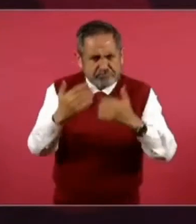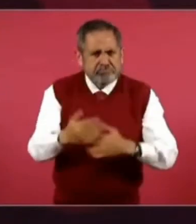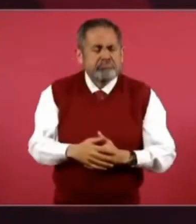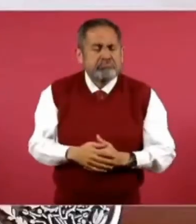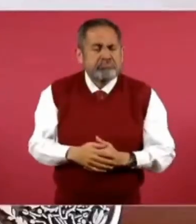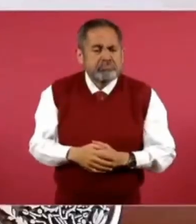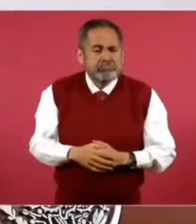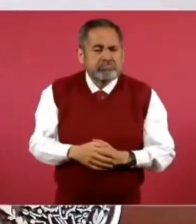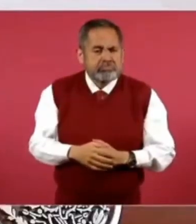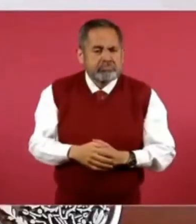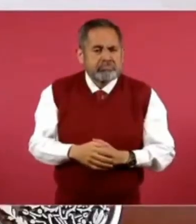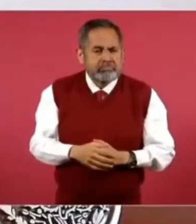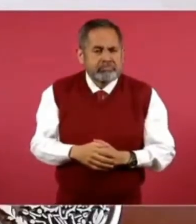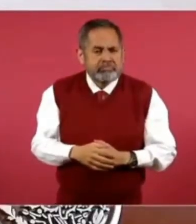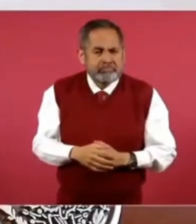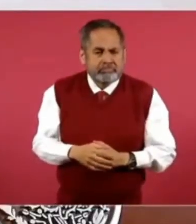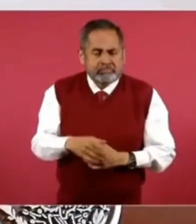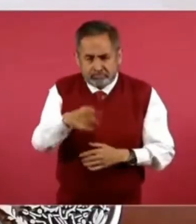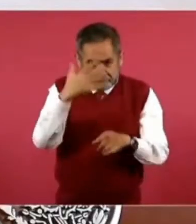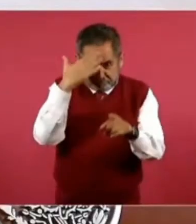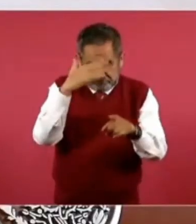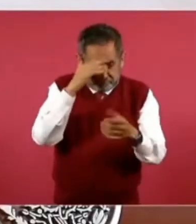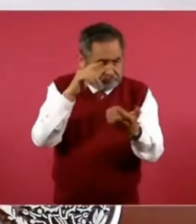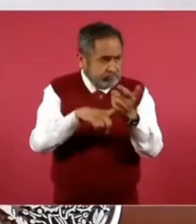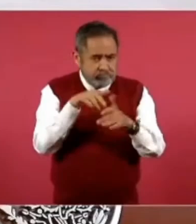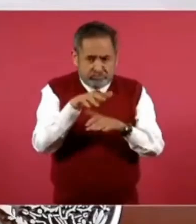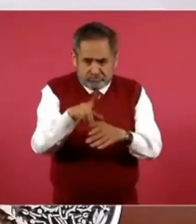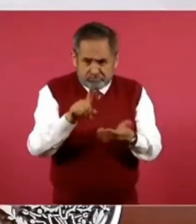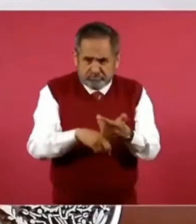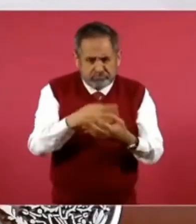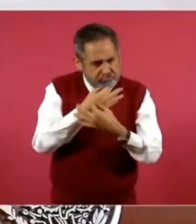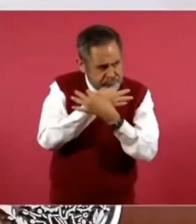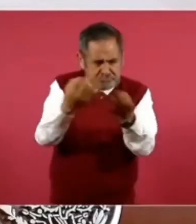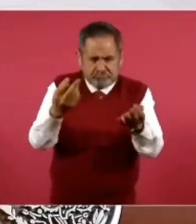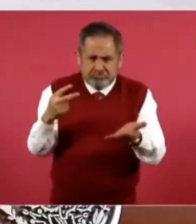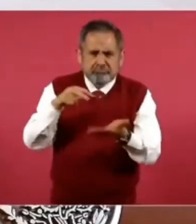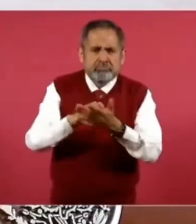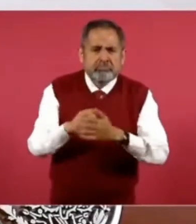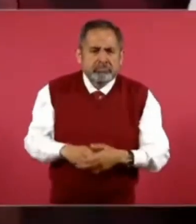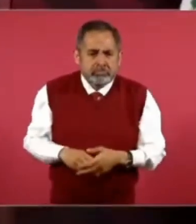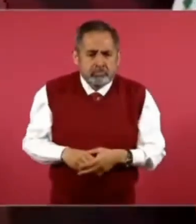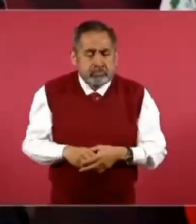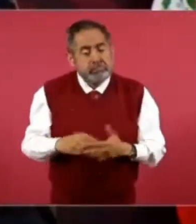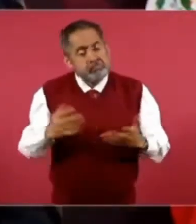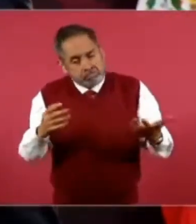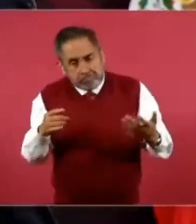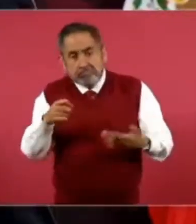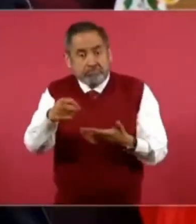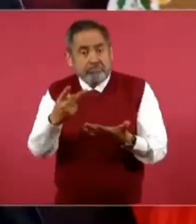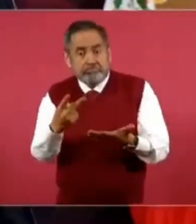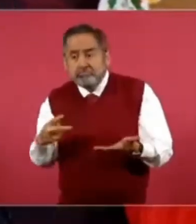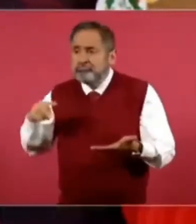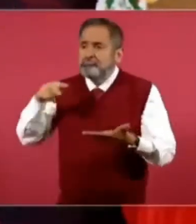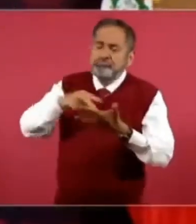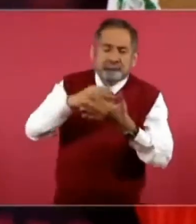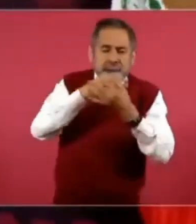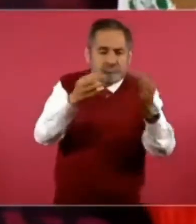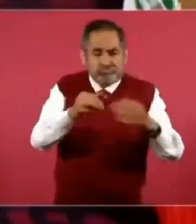lo que sabes sobre este asunto. Y dio a conocer que en